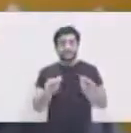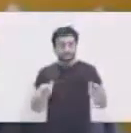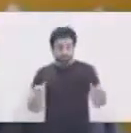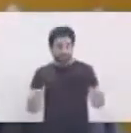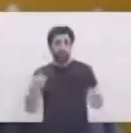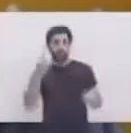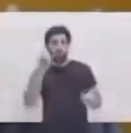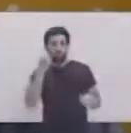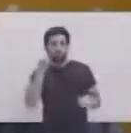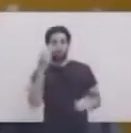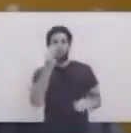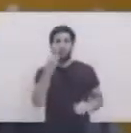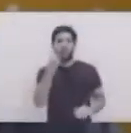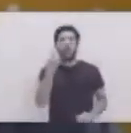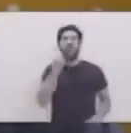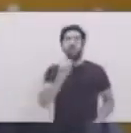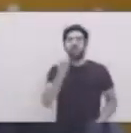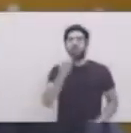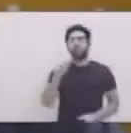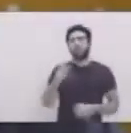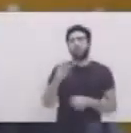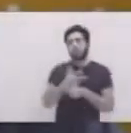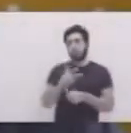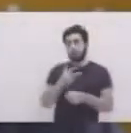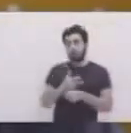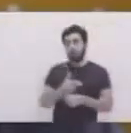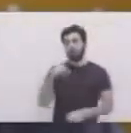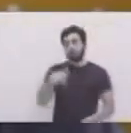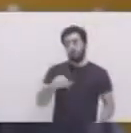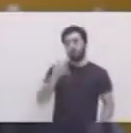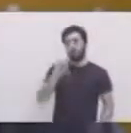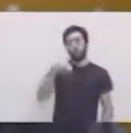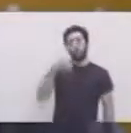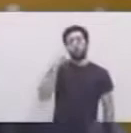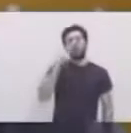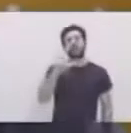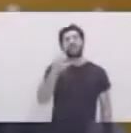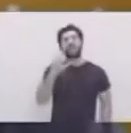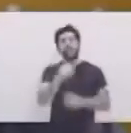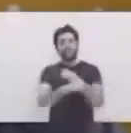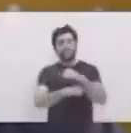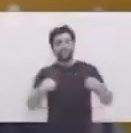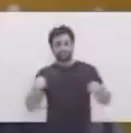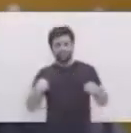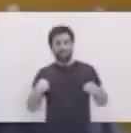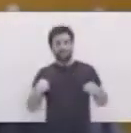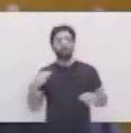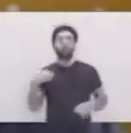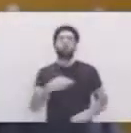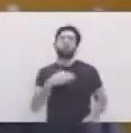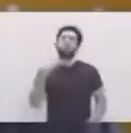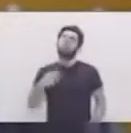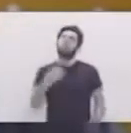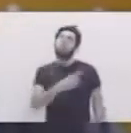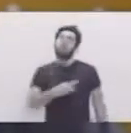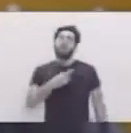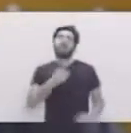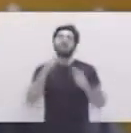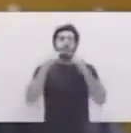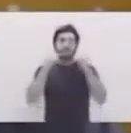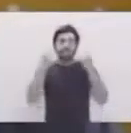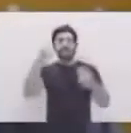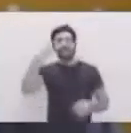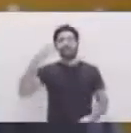Queridas niñas, niños y adolescentes de Guatemala, desde UNICEF, hoy queremos desearles un muy, muy feliz Día del Niño.